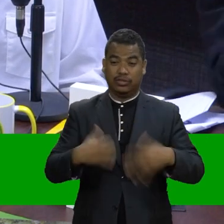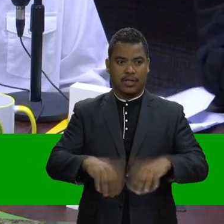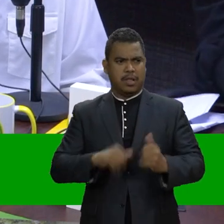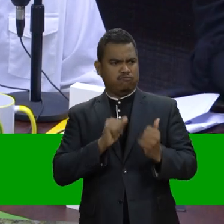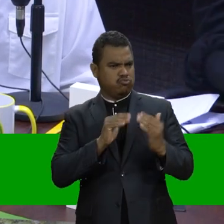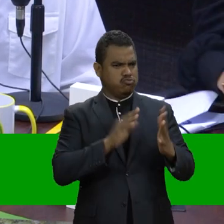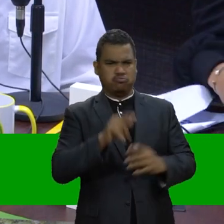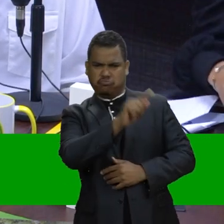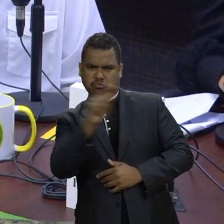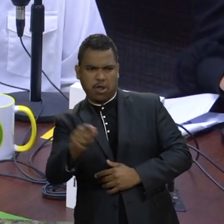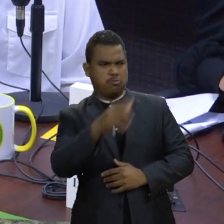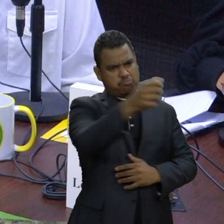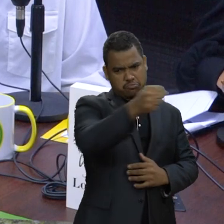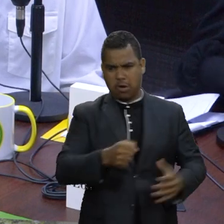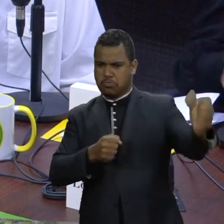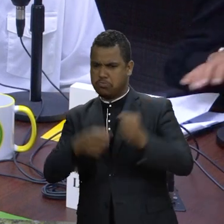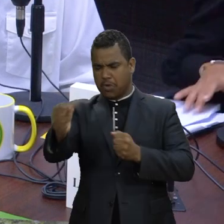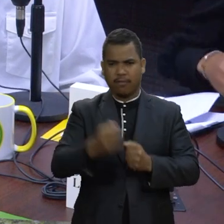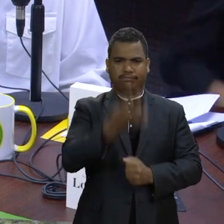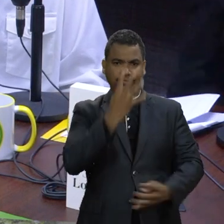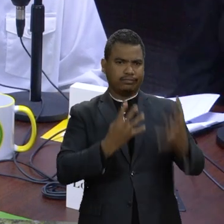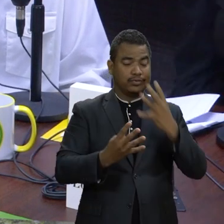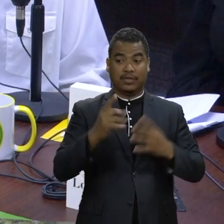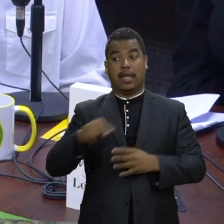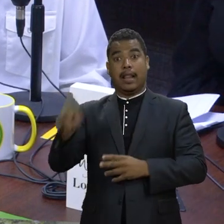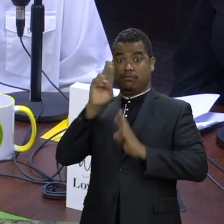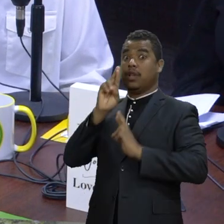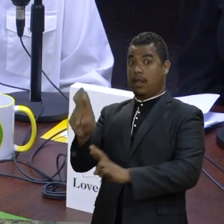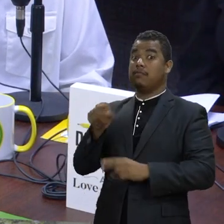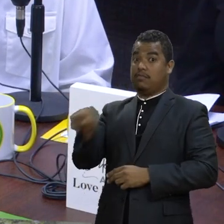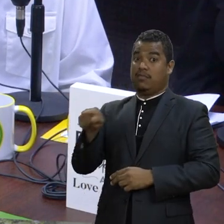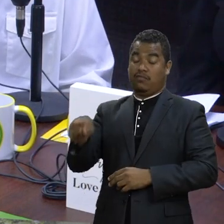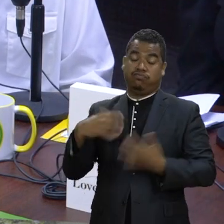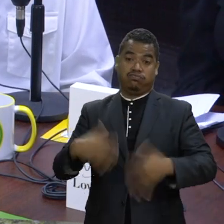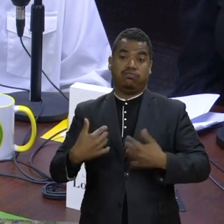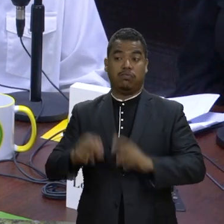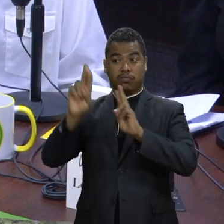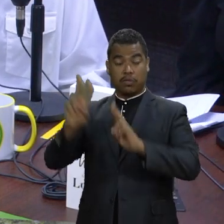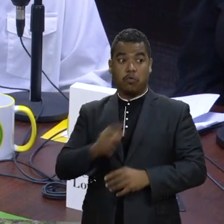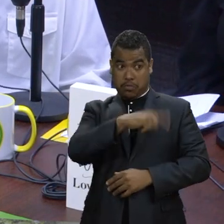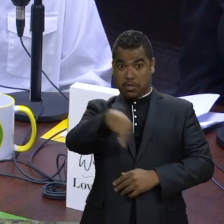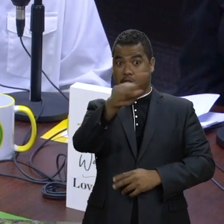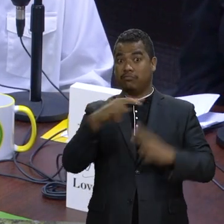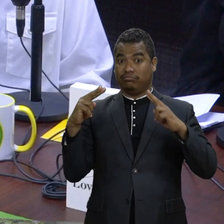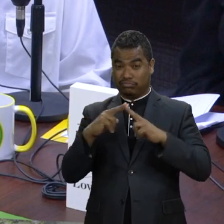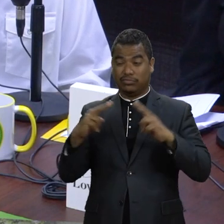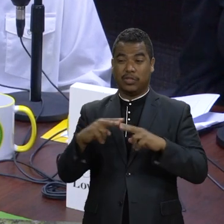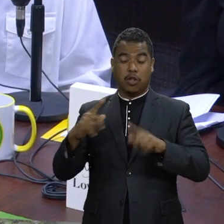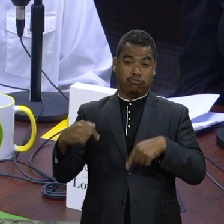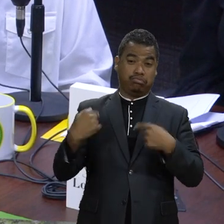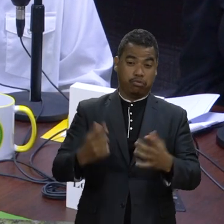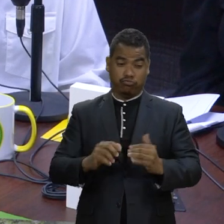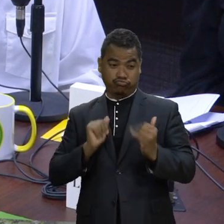que es el bien y el mal, una persona que es respetada, una persona que es reconocida en este mundo por su